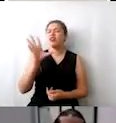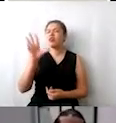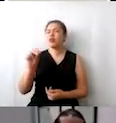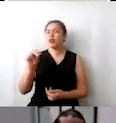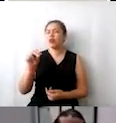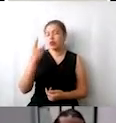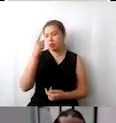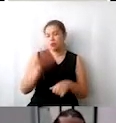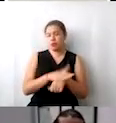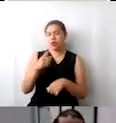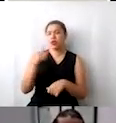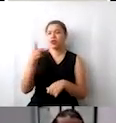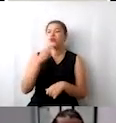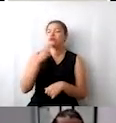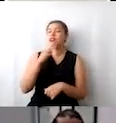a disposición.